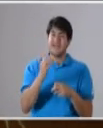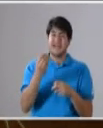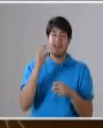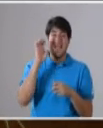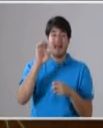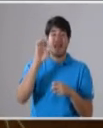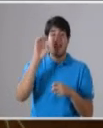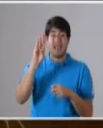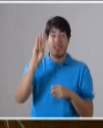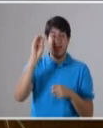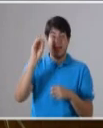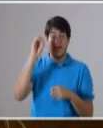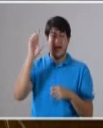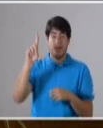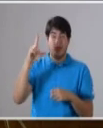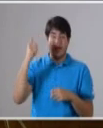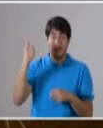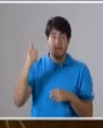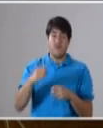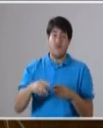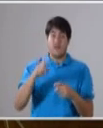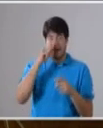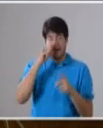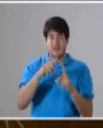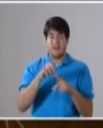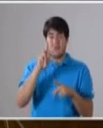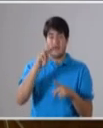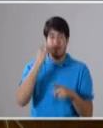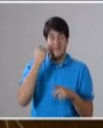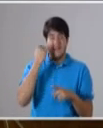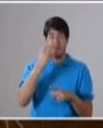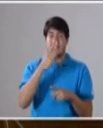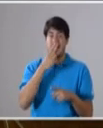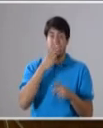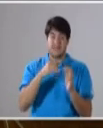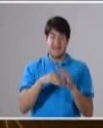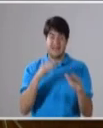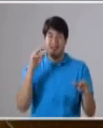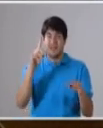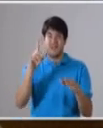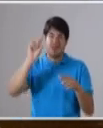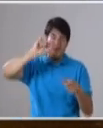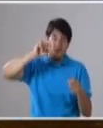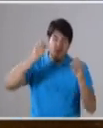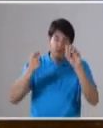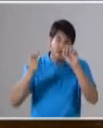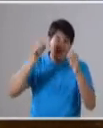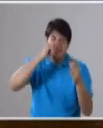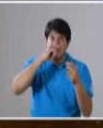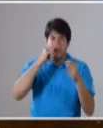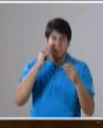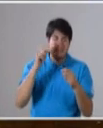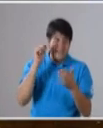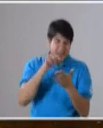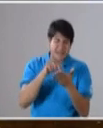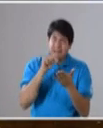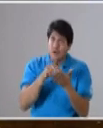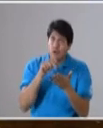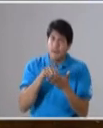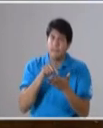ébola, el VIH salieron de laboratorios y que ha sido test que han estado